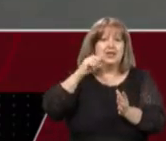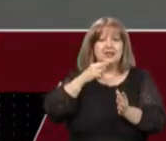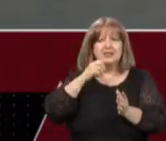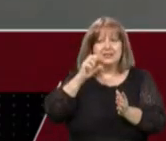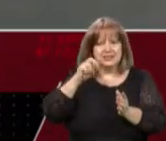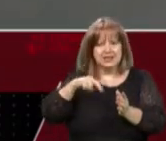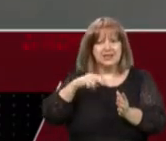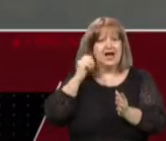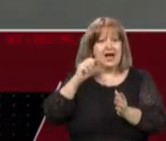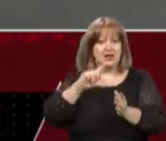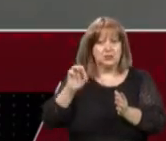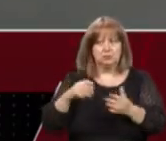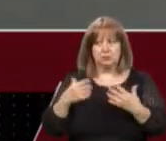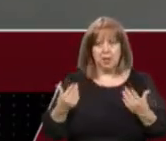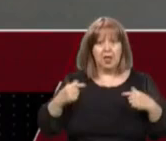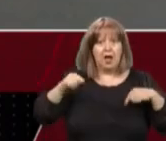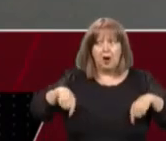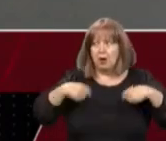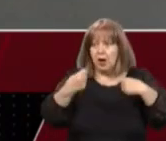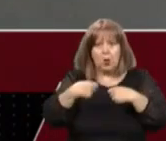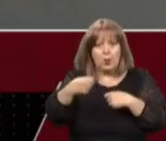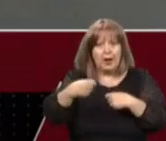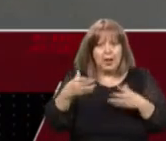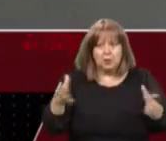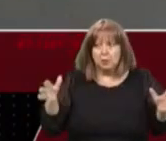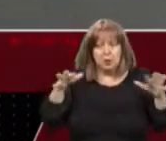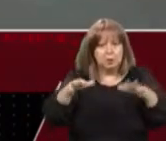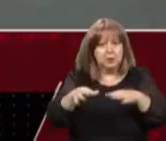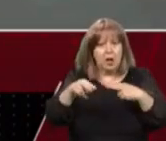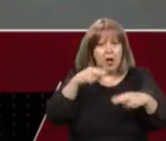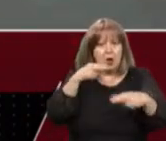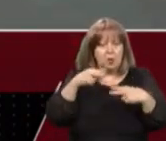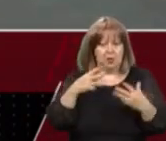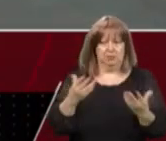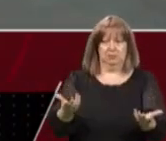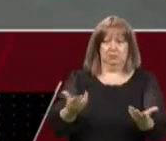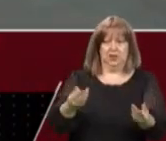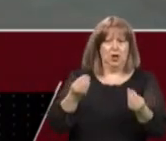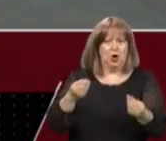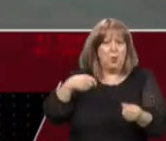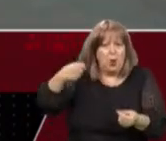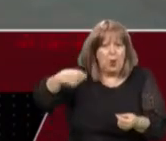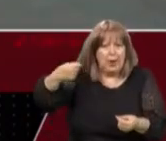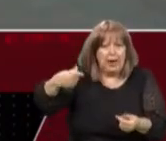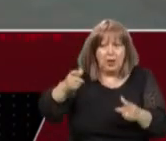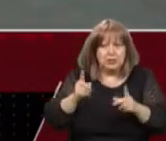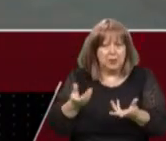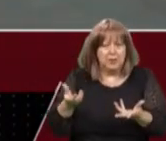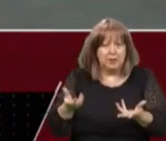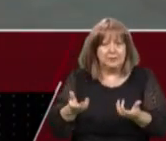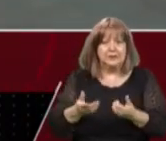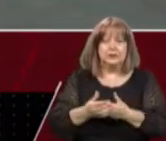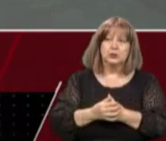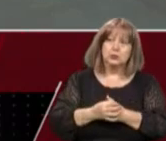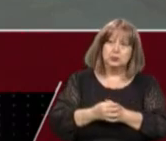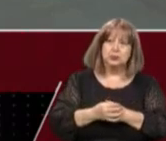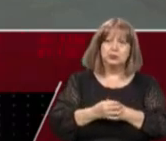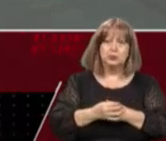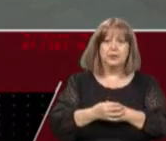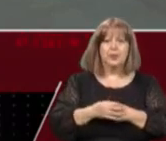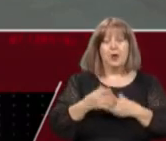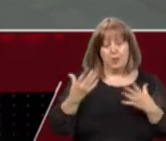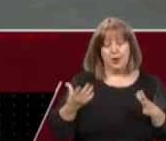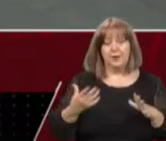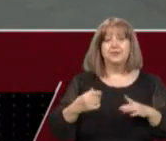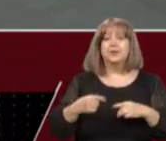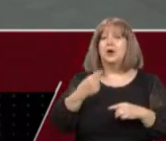han empezado a ir jubilados a alimentarse un comedor popular, lo cual expresa una situación general que tenemos. Estamos cerca de esa situación y la vamos a seguir.